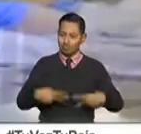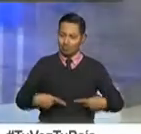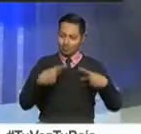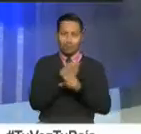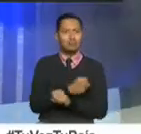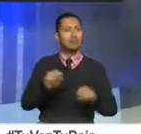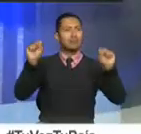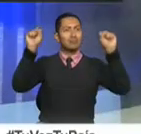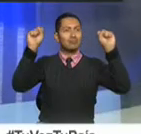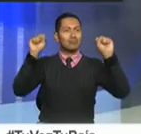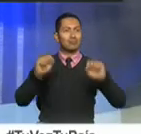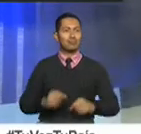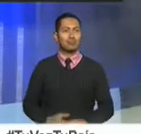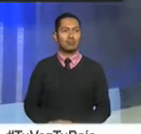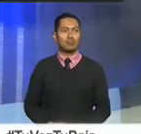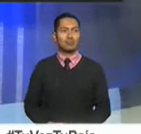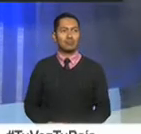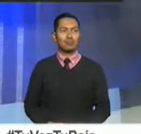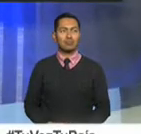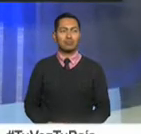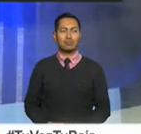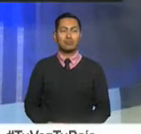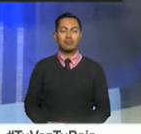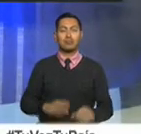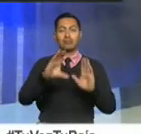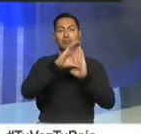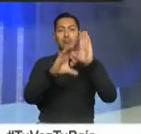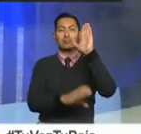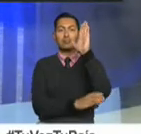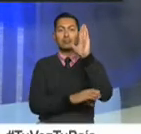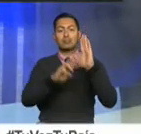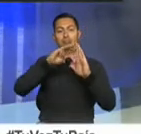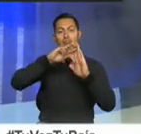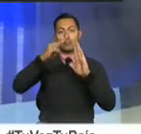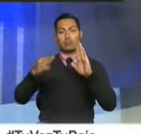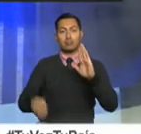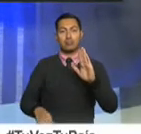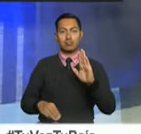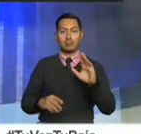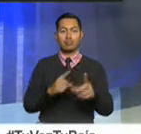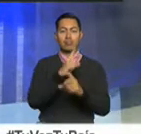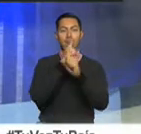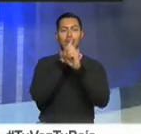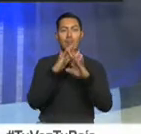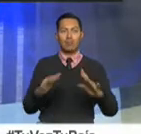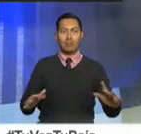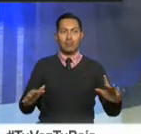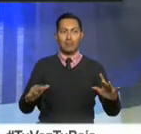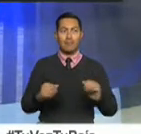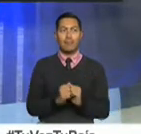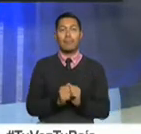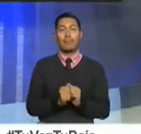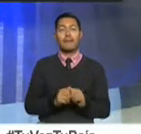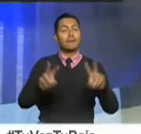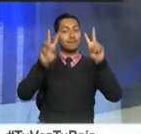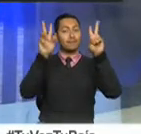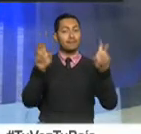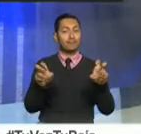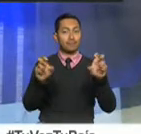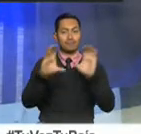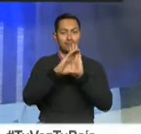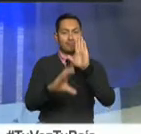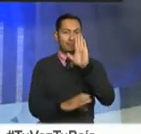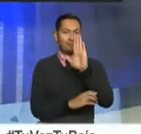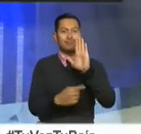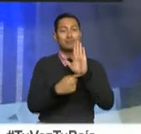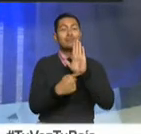vidas. La Constitución de Montecristi cumple un nuevo aniversario. Uno de los temas por lo que esta Carta Magna permitió